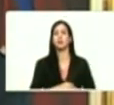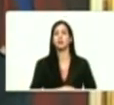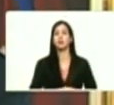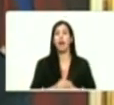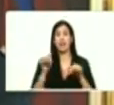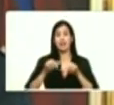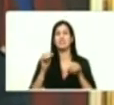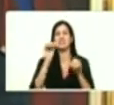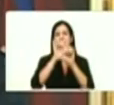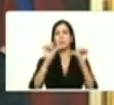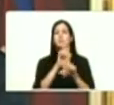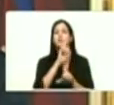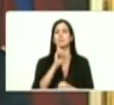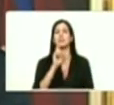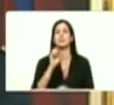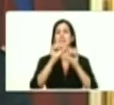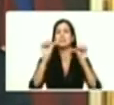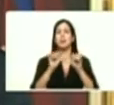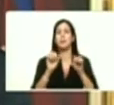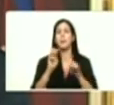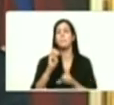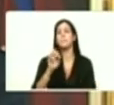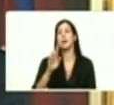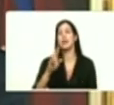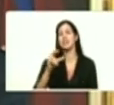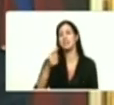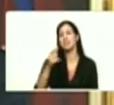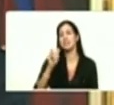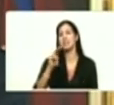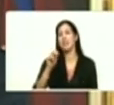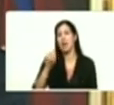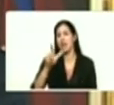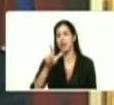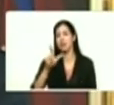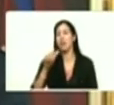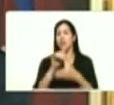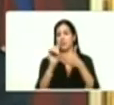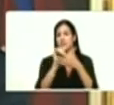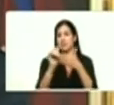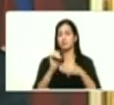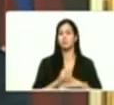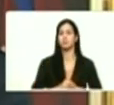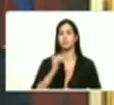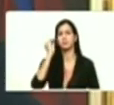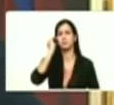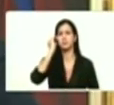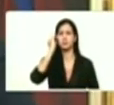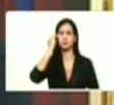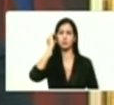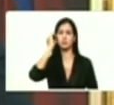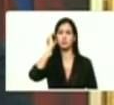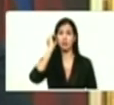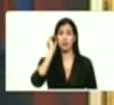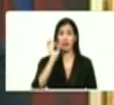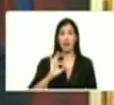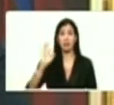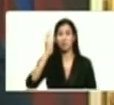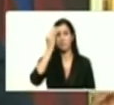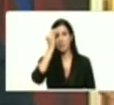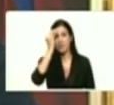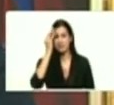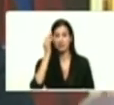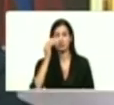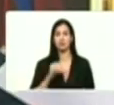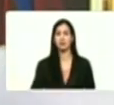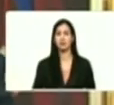de divisas entonces tres sistemas nadie iba a pensar que esta curva del